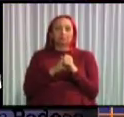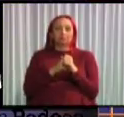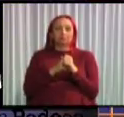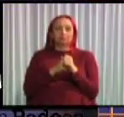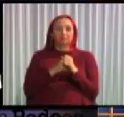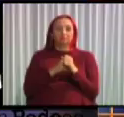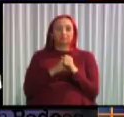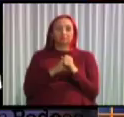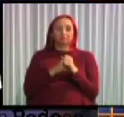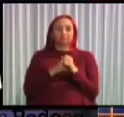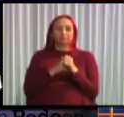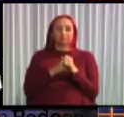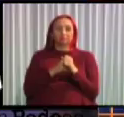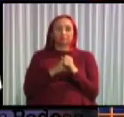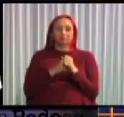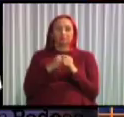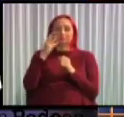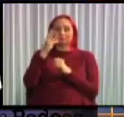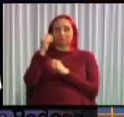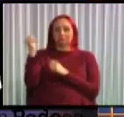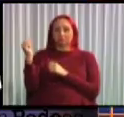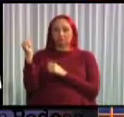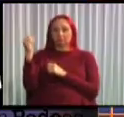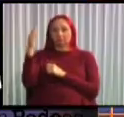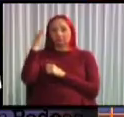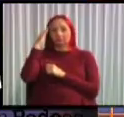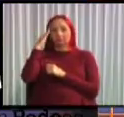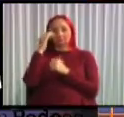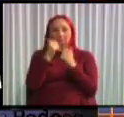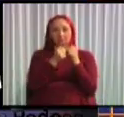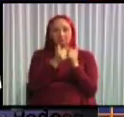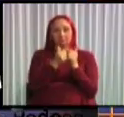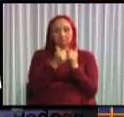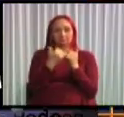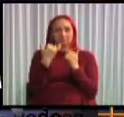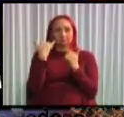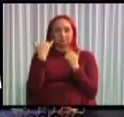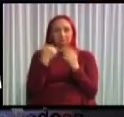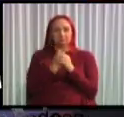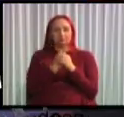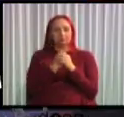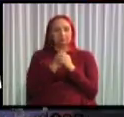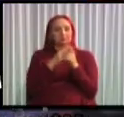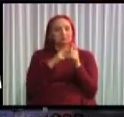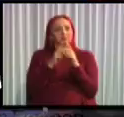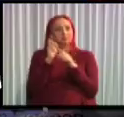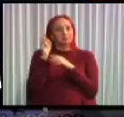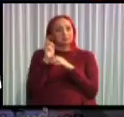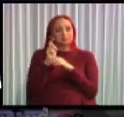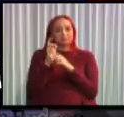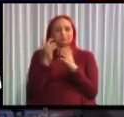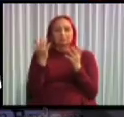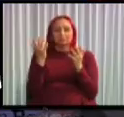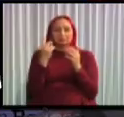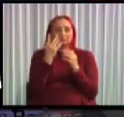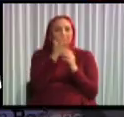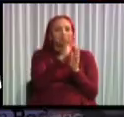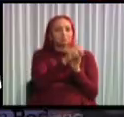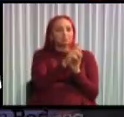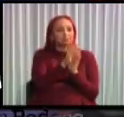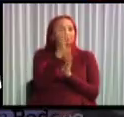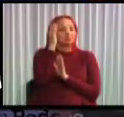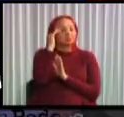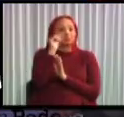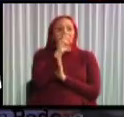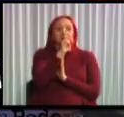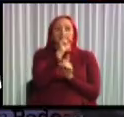desde los 6 meses sabía manipular el celular. Entonces hay que, no, solo 5 minutos, porque